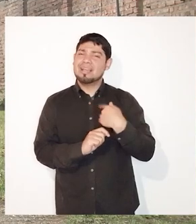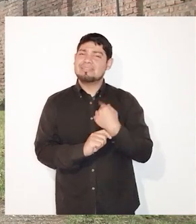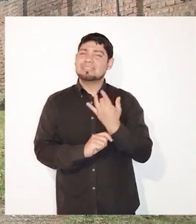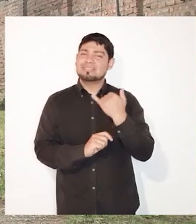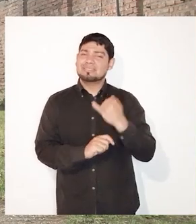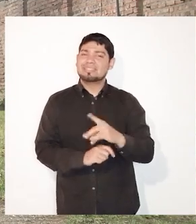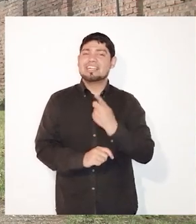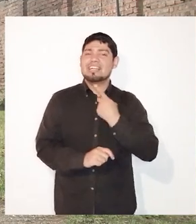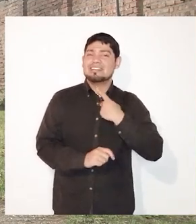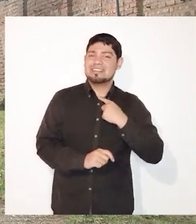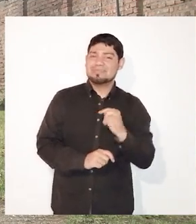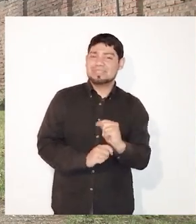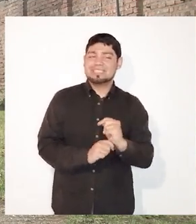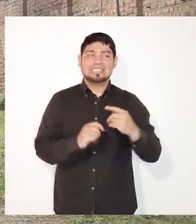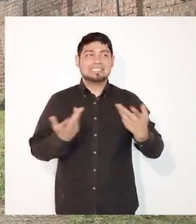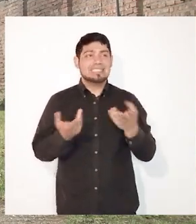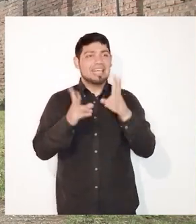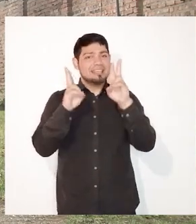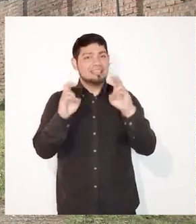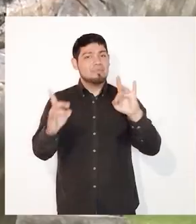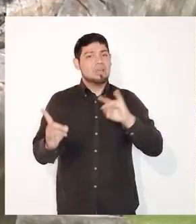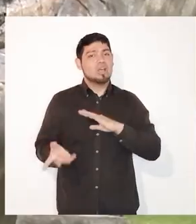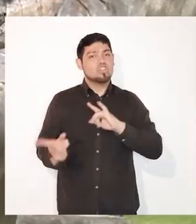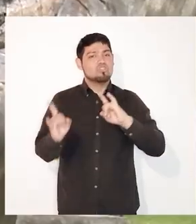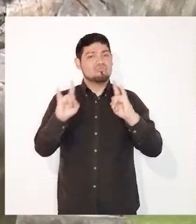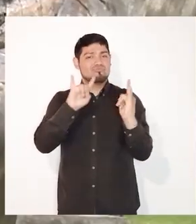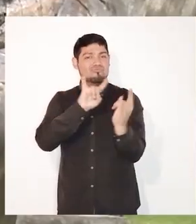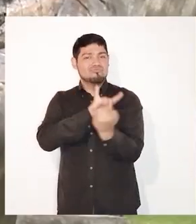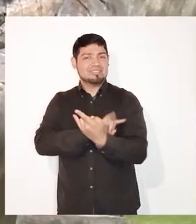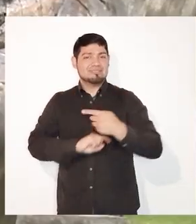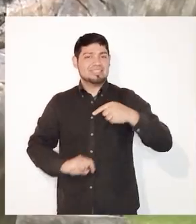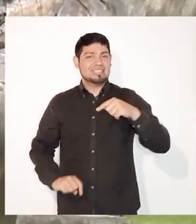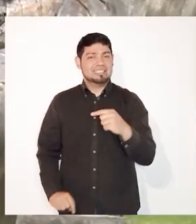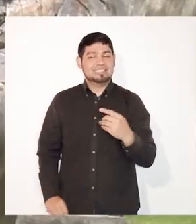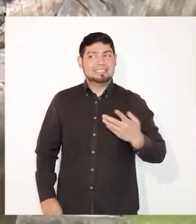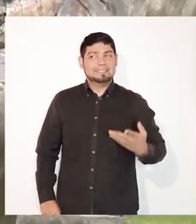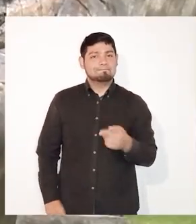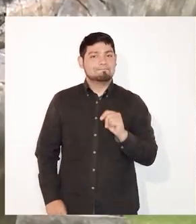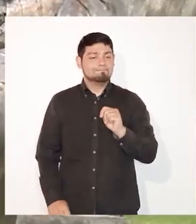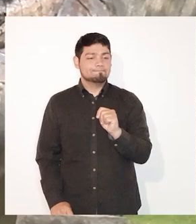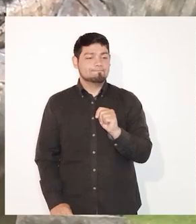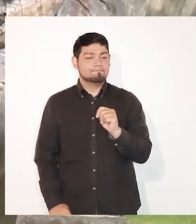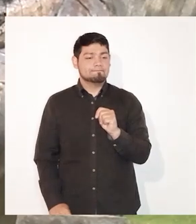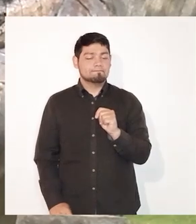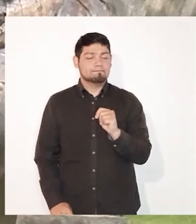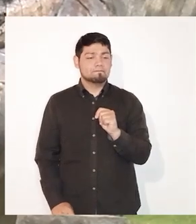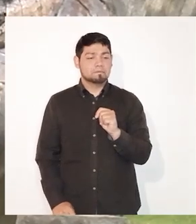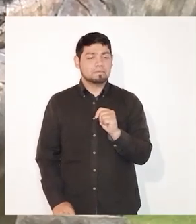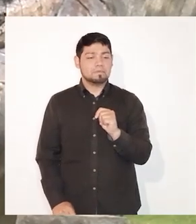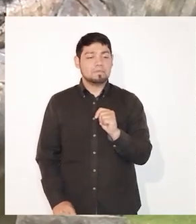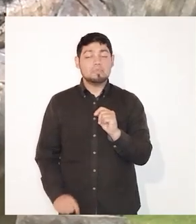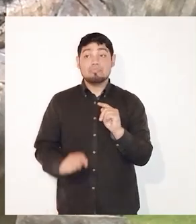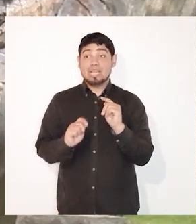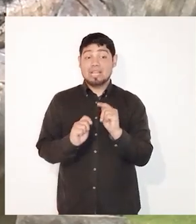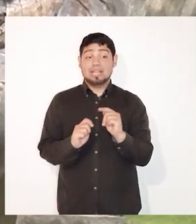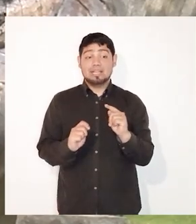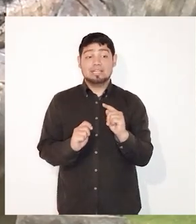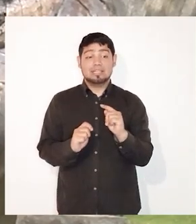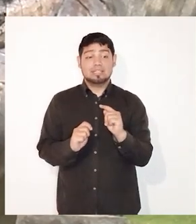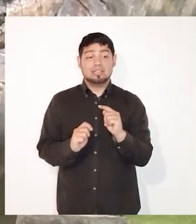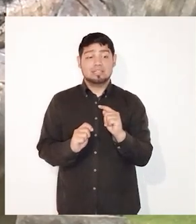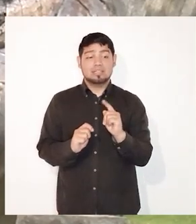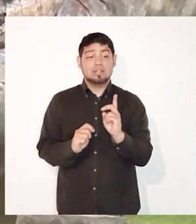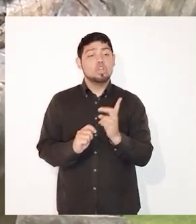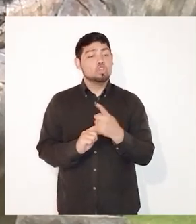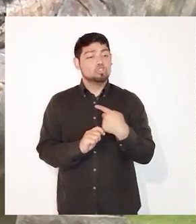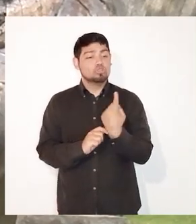escribir estas historias. Me interesan mucho también los temas universales, porque las experiencias universales, los valores universales,